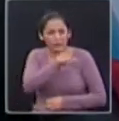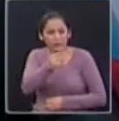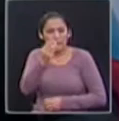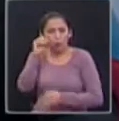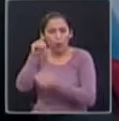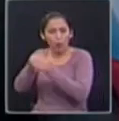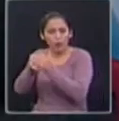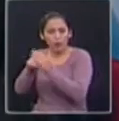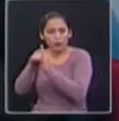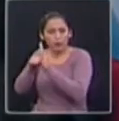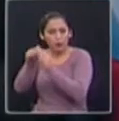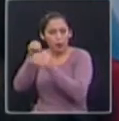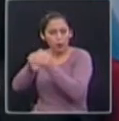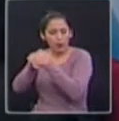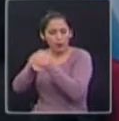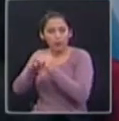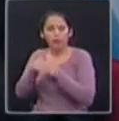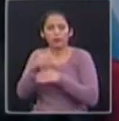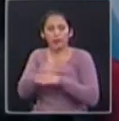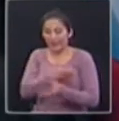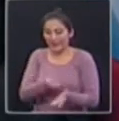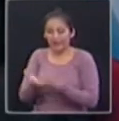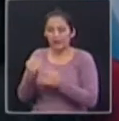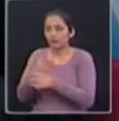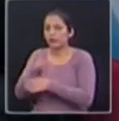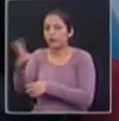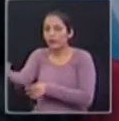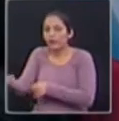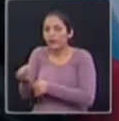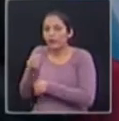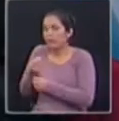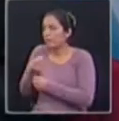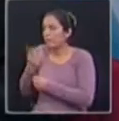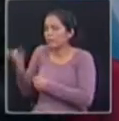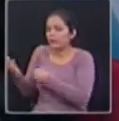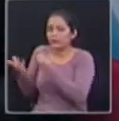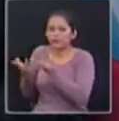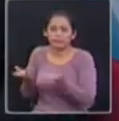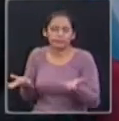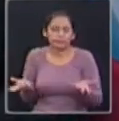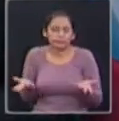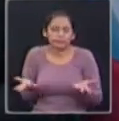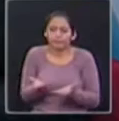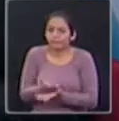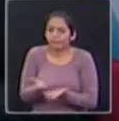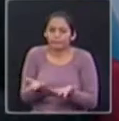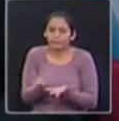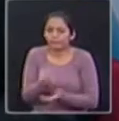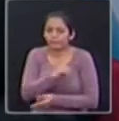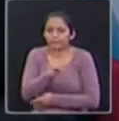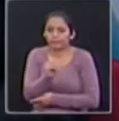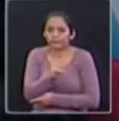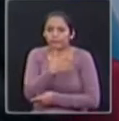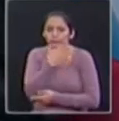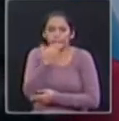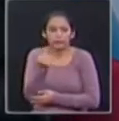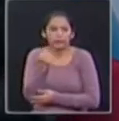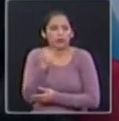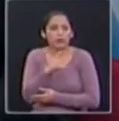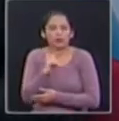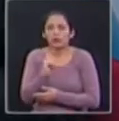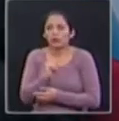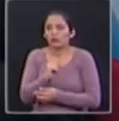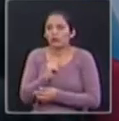que tiene el dinero electrónico por eso si sorprende que se siga hablando de dinero electrónico cuando realidad no es un mecanismo para ayudar a la dolarización en la